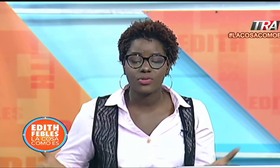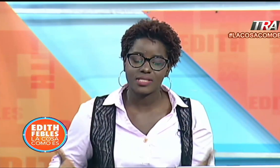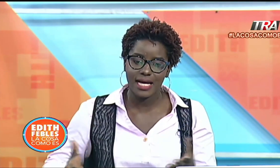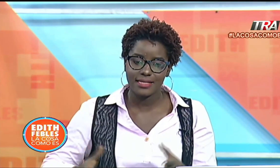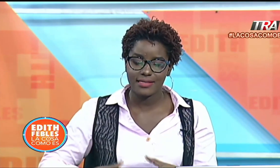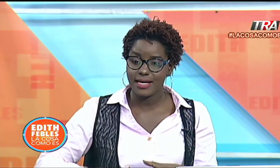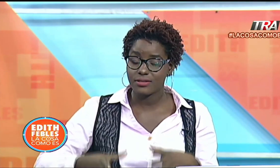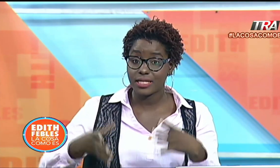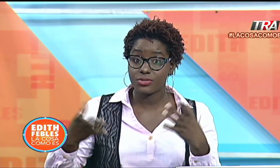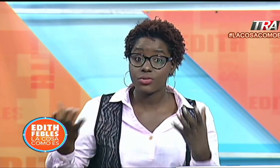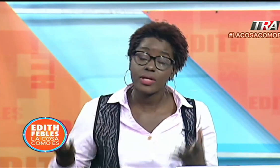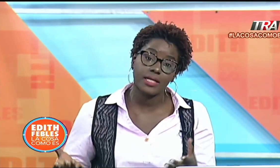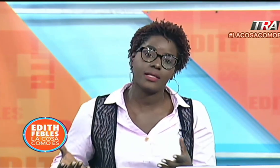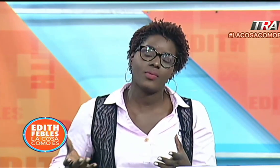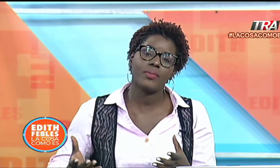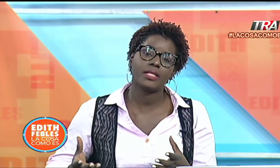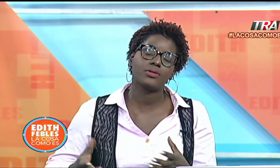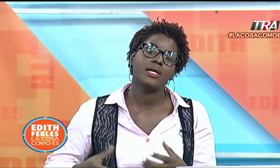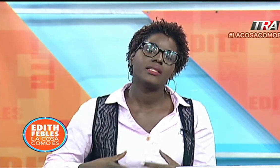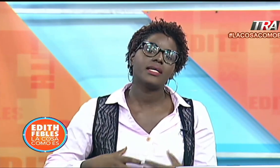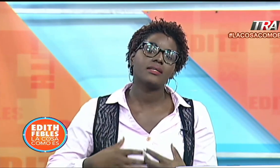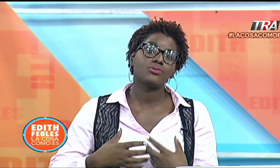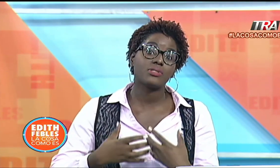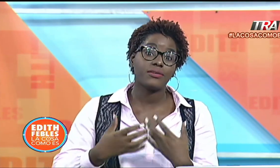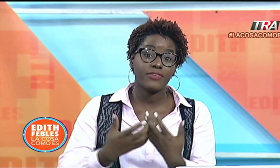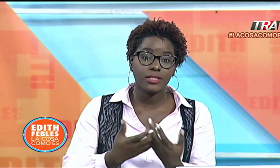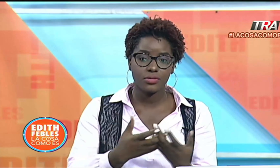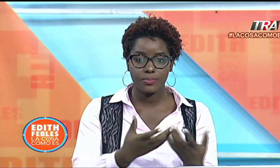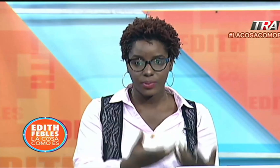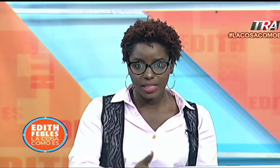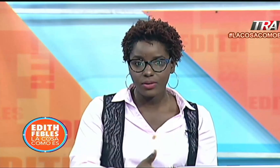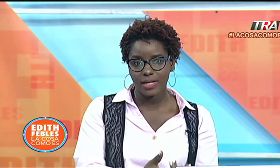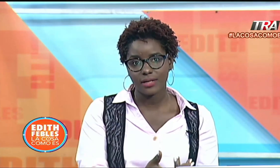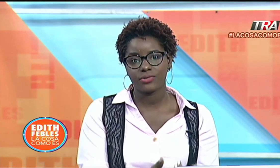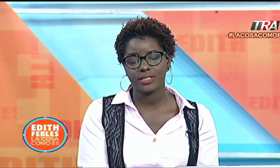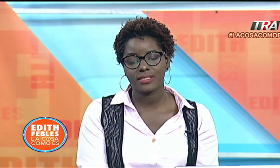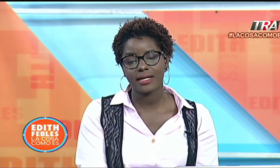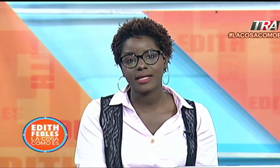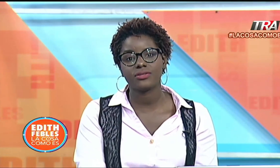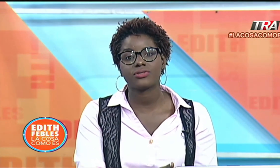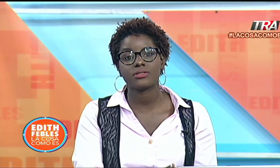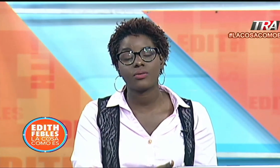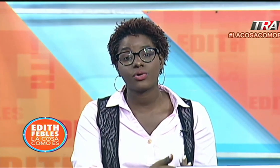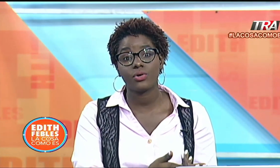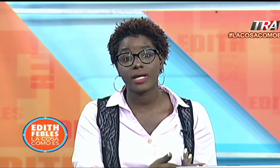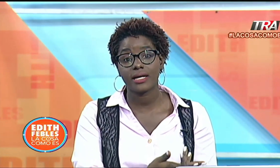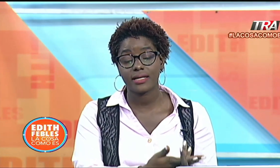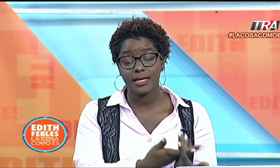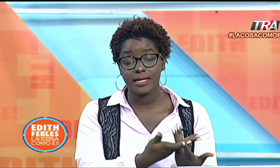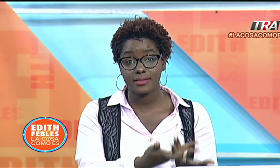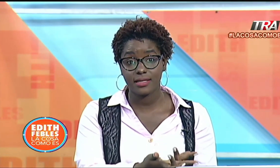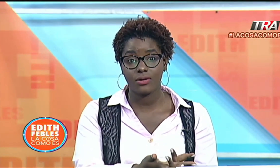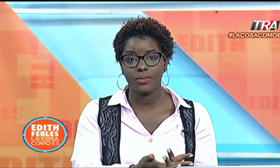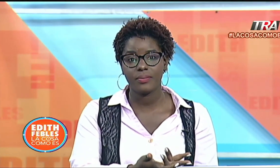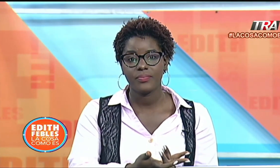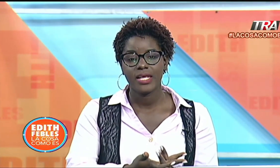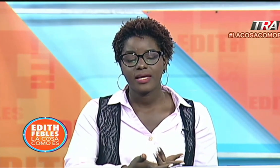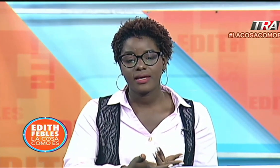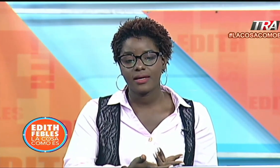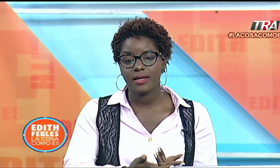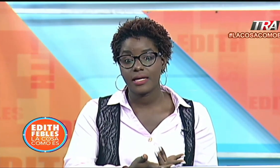grupos sociales que surgen de momento tienen sus efectos y pueden lograr cosas tan grandiosas como lograr que este